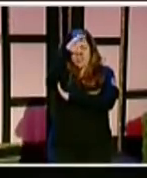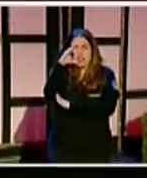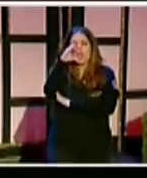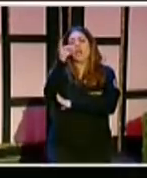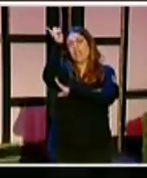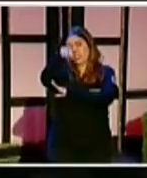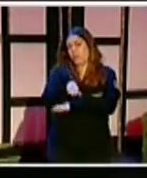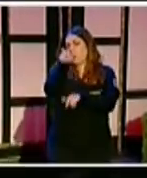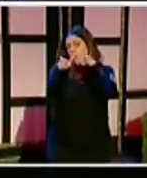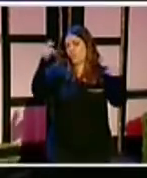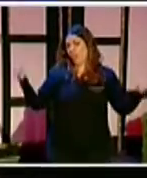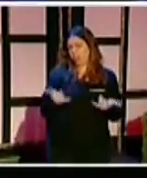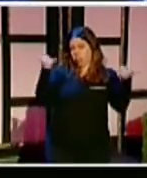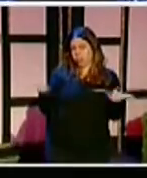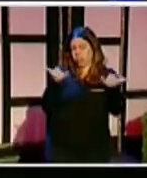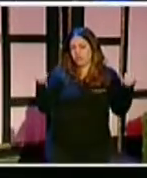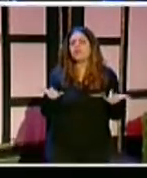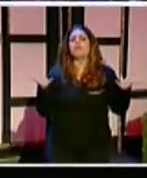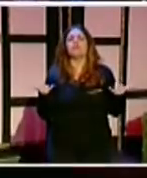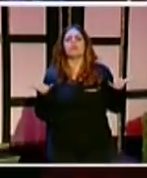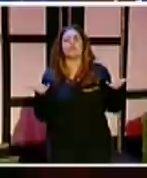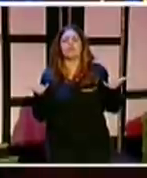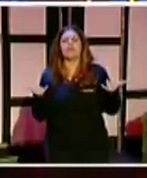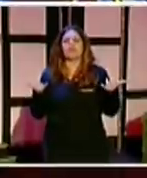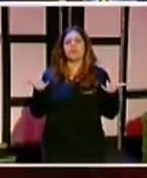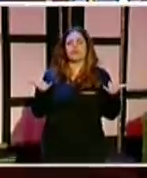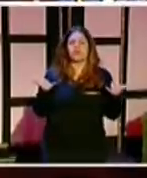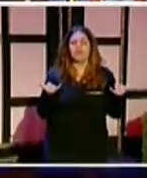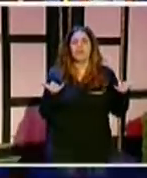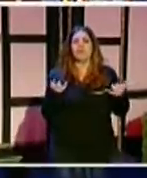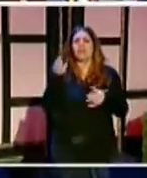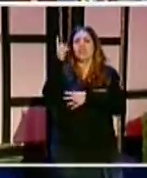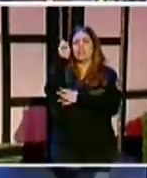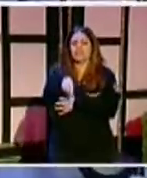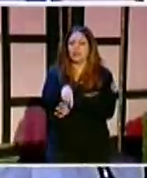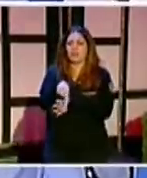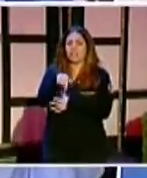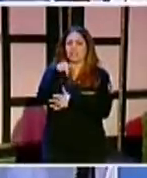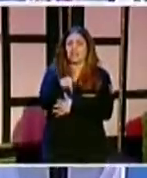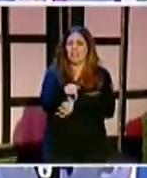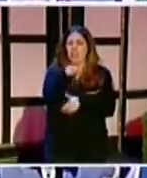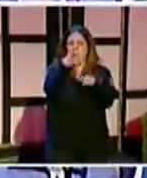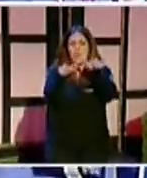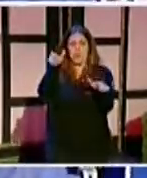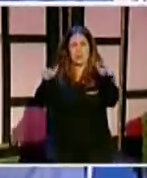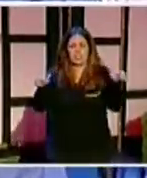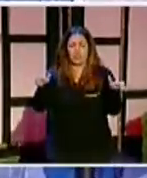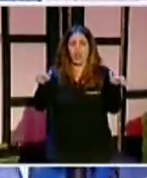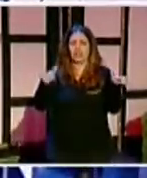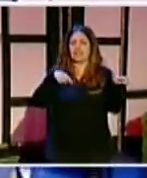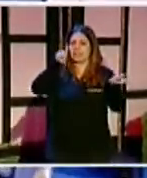oye. El parvular, ese ser pequeño, inocente y juguetón. Primaria y